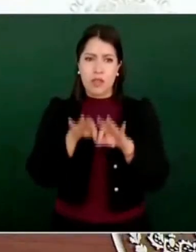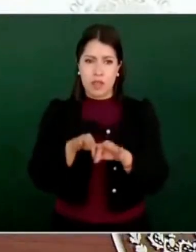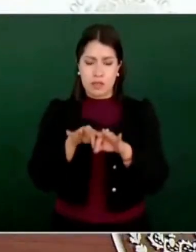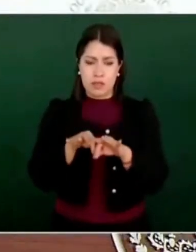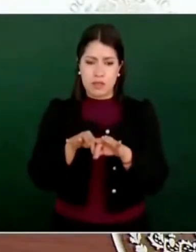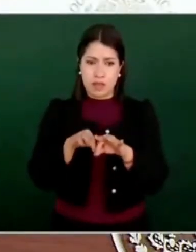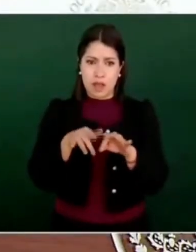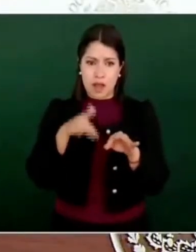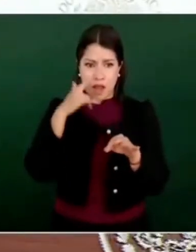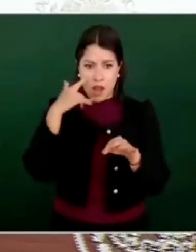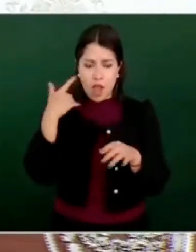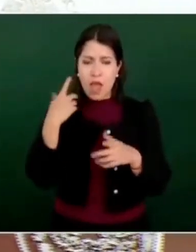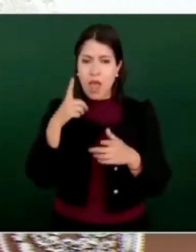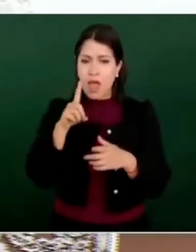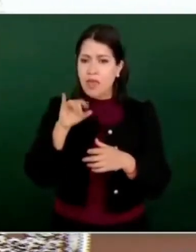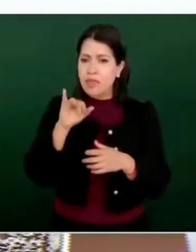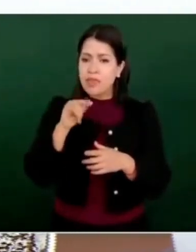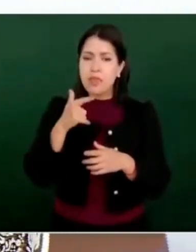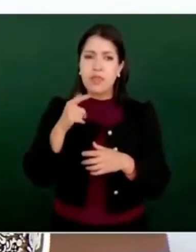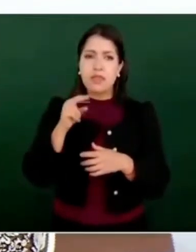era la dignidad nacional.